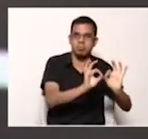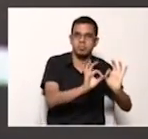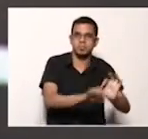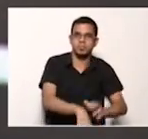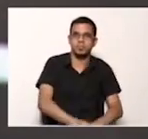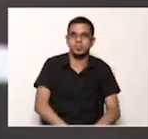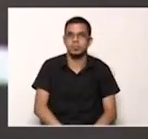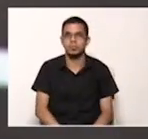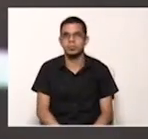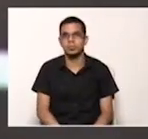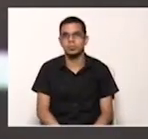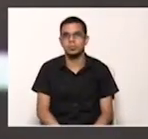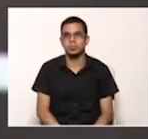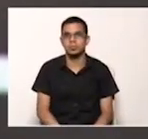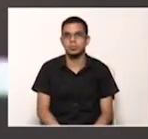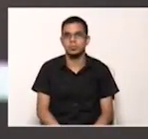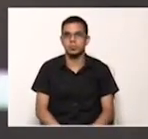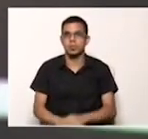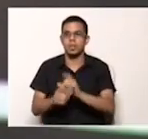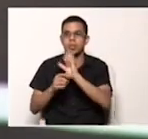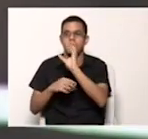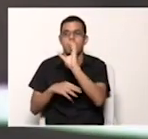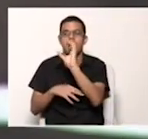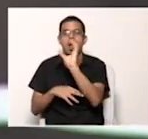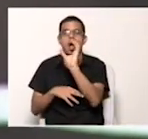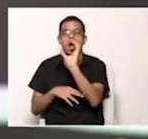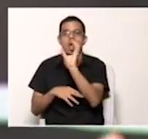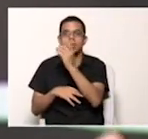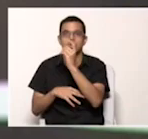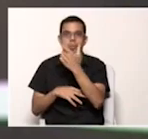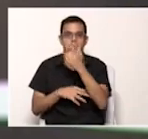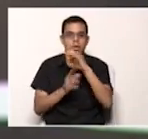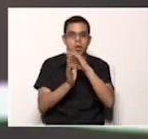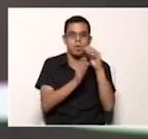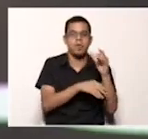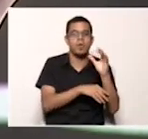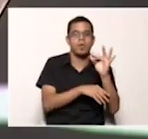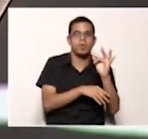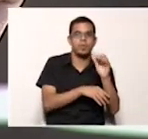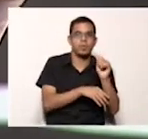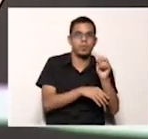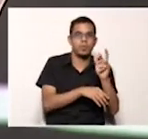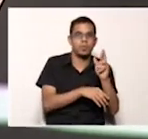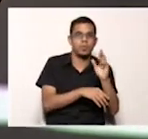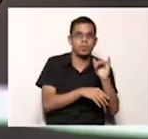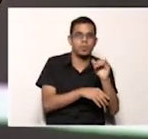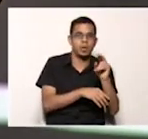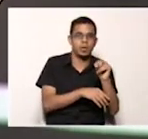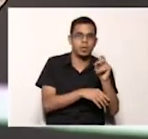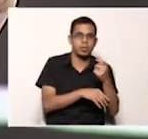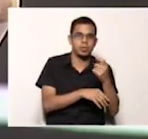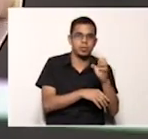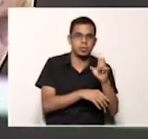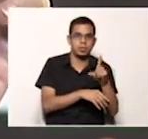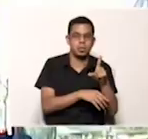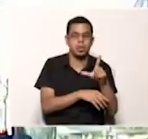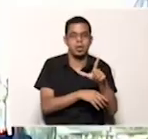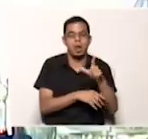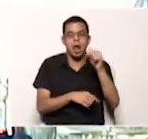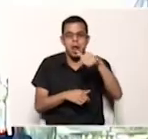temperatura en grados centígrados y en grados Fahrenheit. En Venezuela utilizamos los grados centígrados.